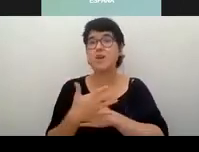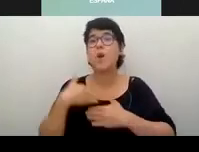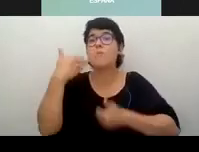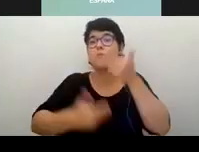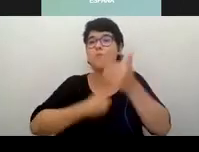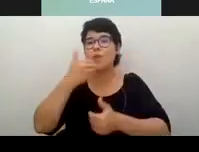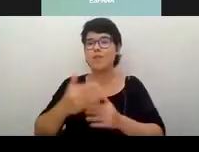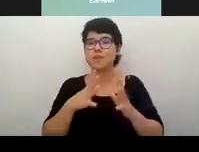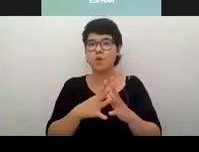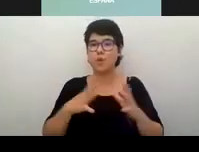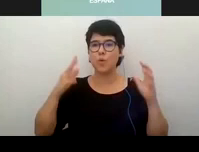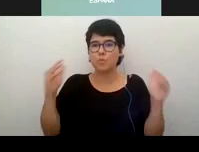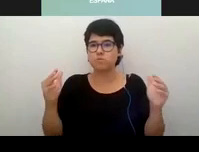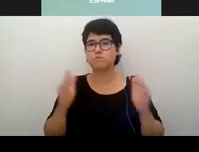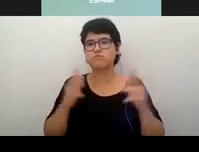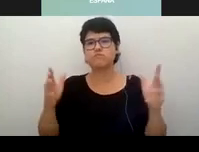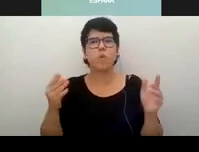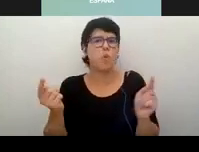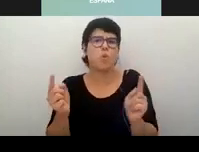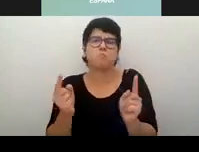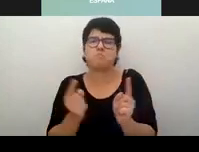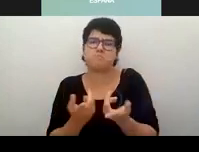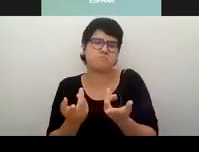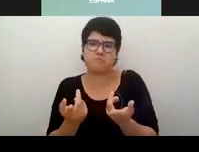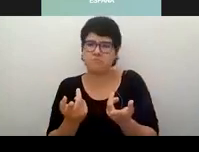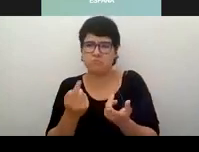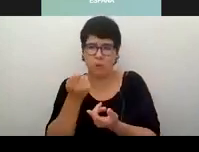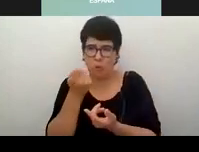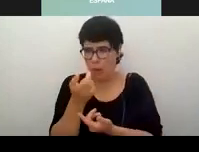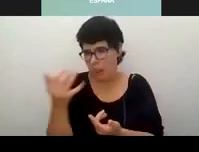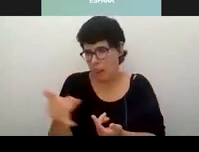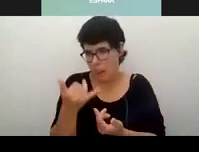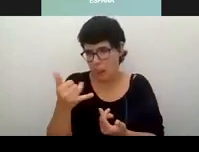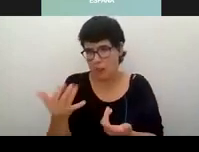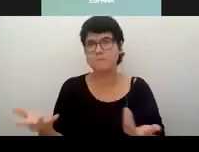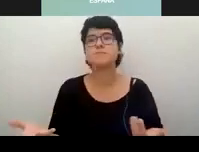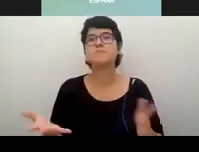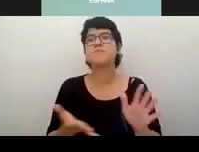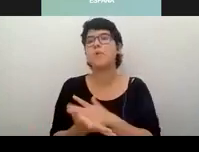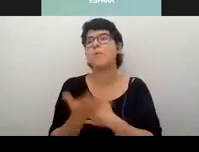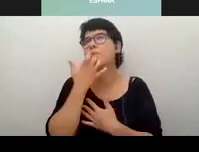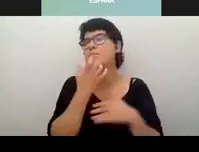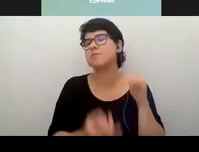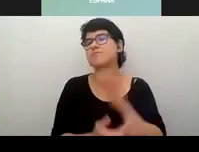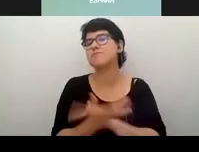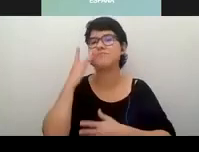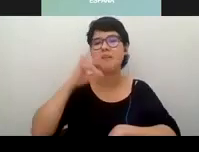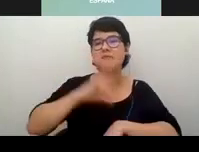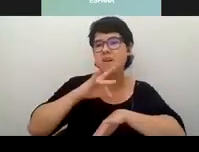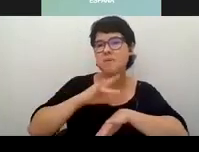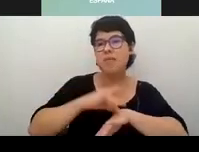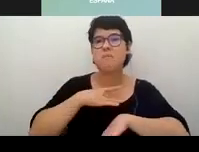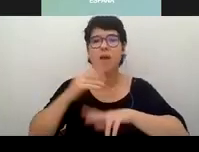de bajo grado, proceso inflamatorio crónico de bajo grado, que esto condiciona, como sabéis, enfermedades pues, como la diabetes, como la